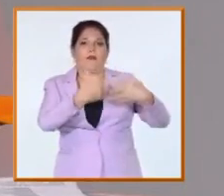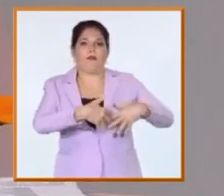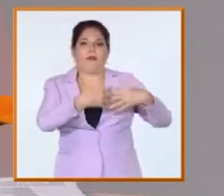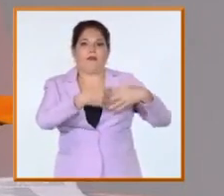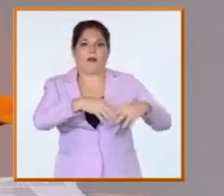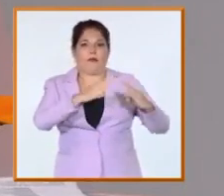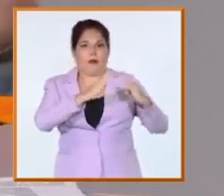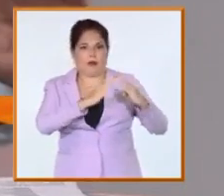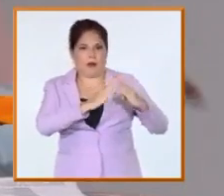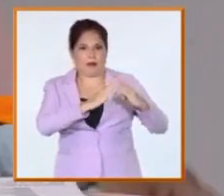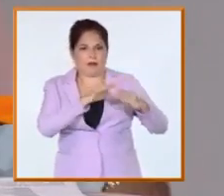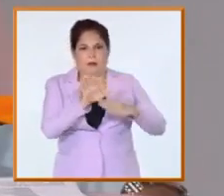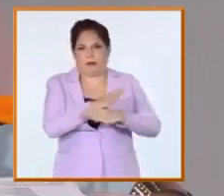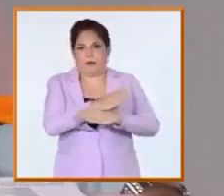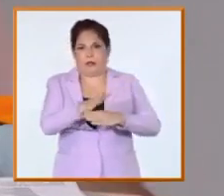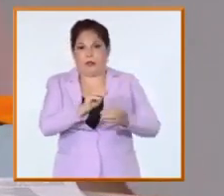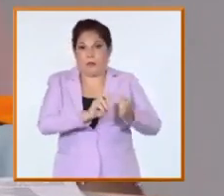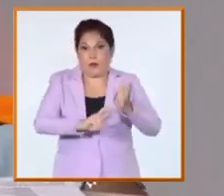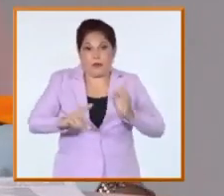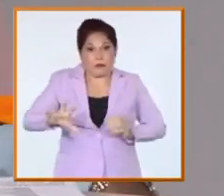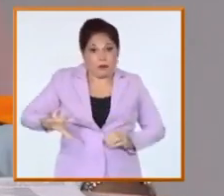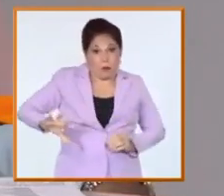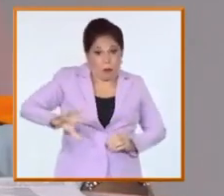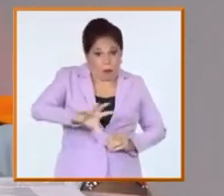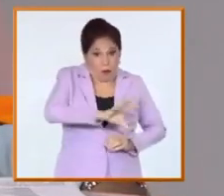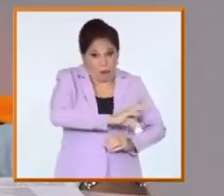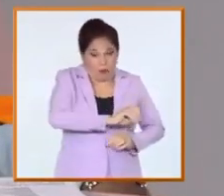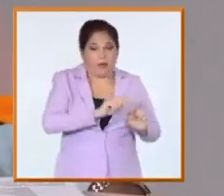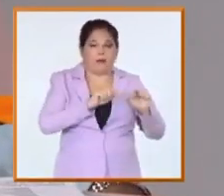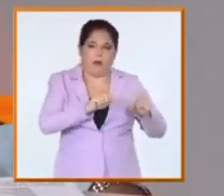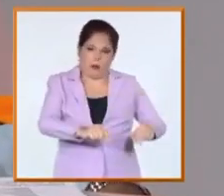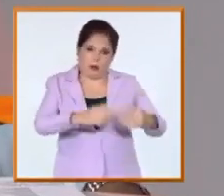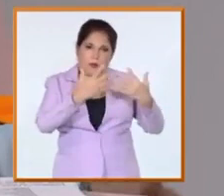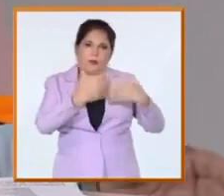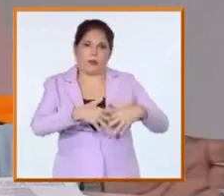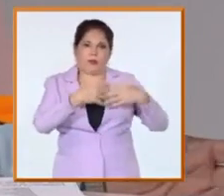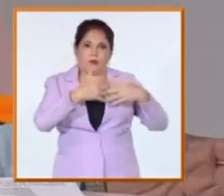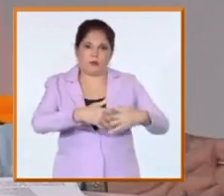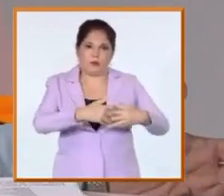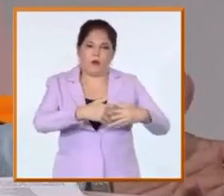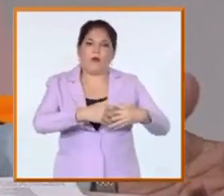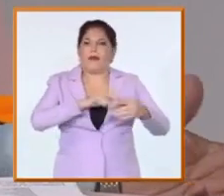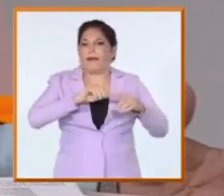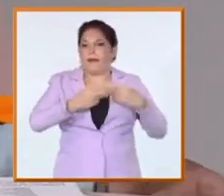ahí en toda la provincia ya hay tejales